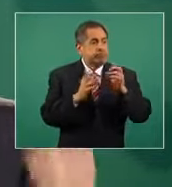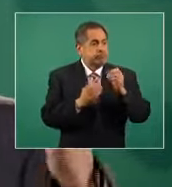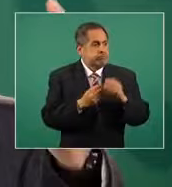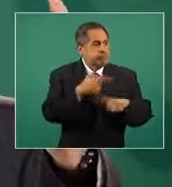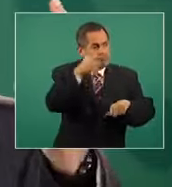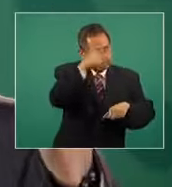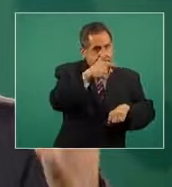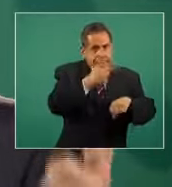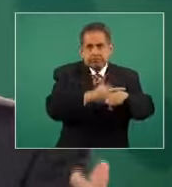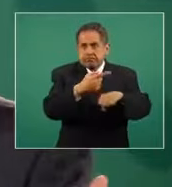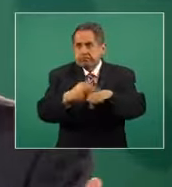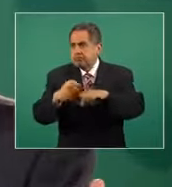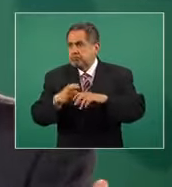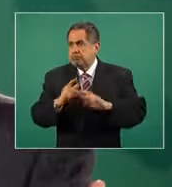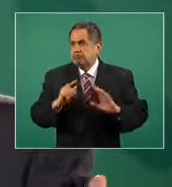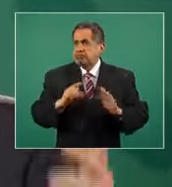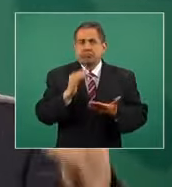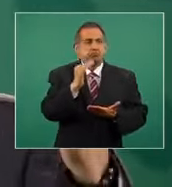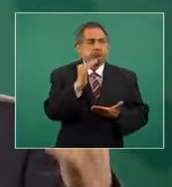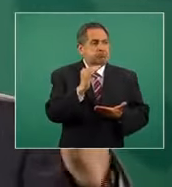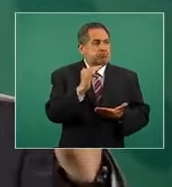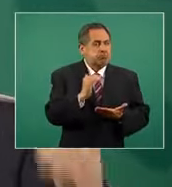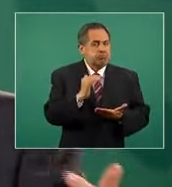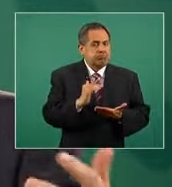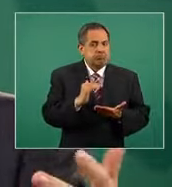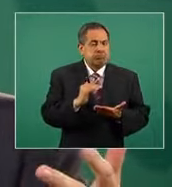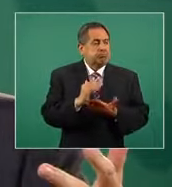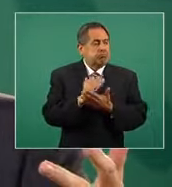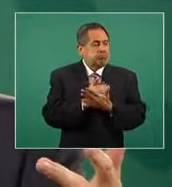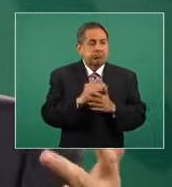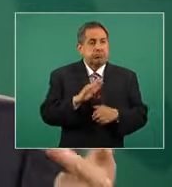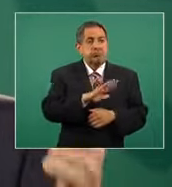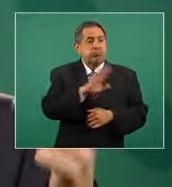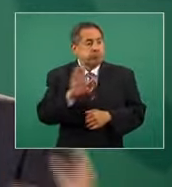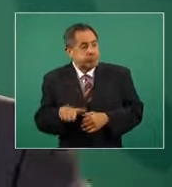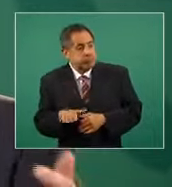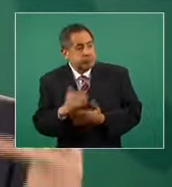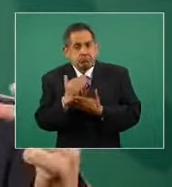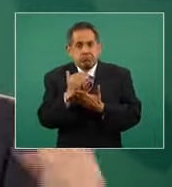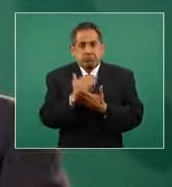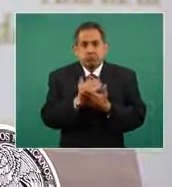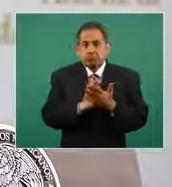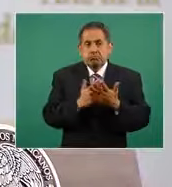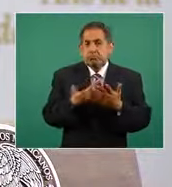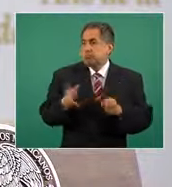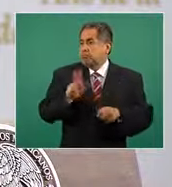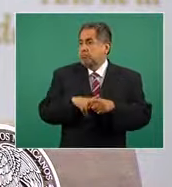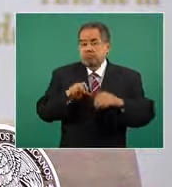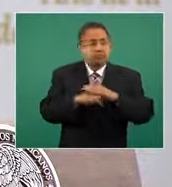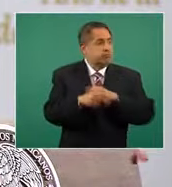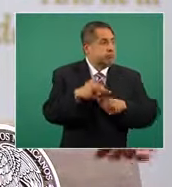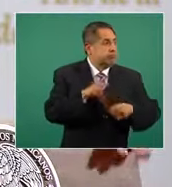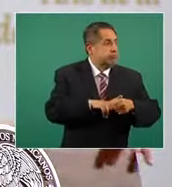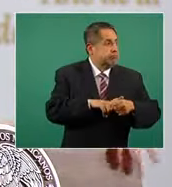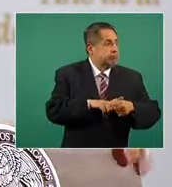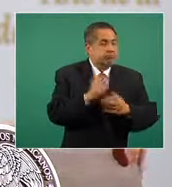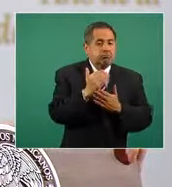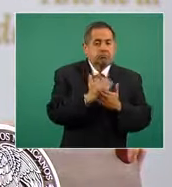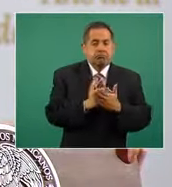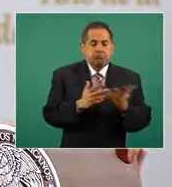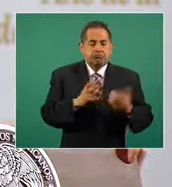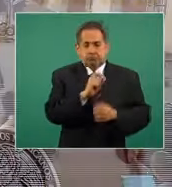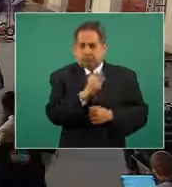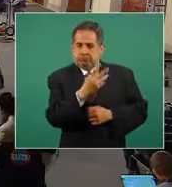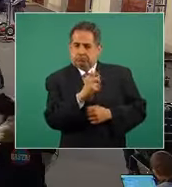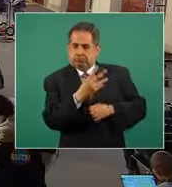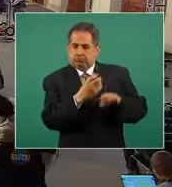casos como de defunciones, como de hospitalización, 24 de 32. Vamos a verla panorámicamente,